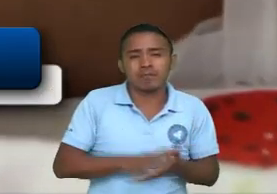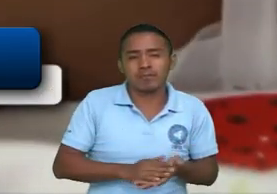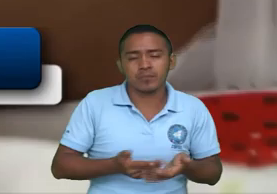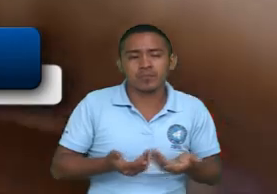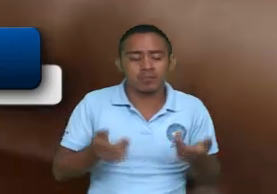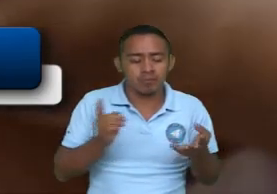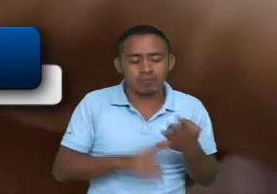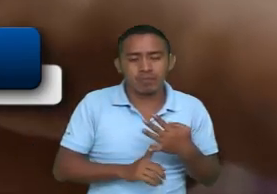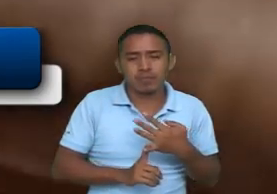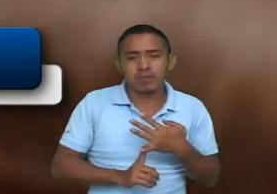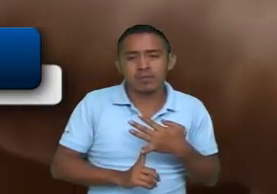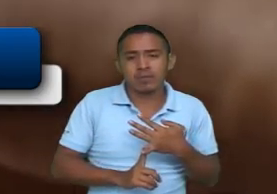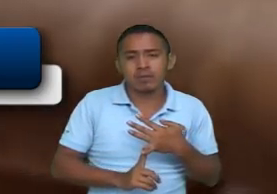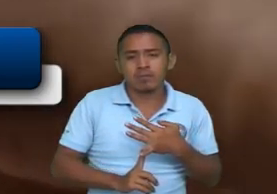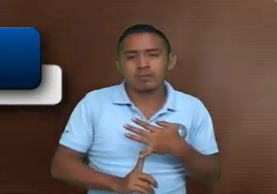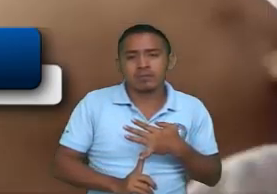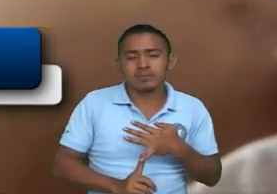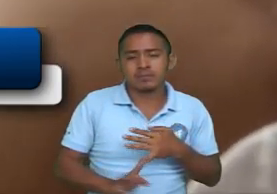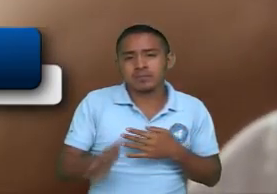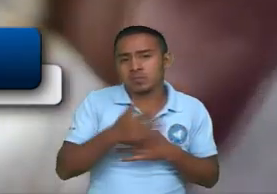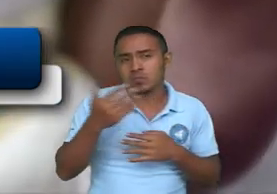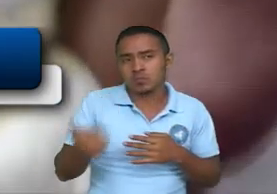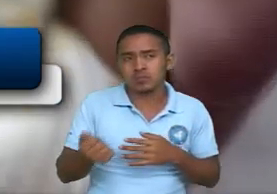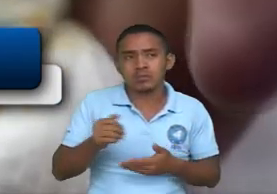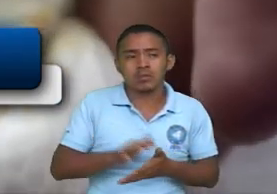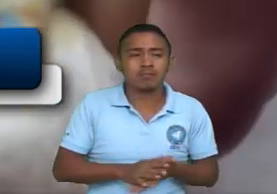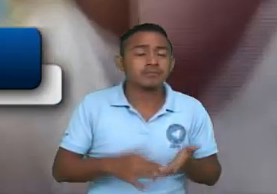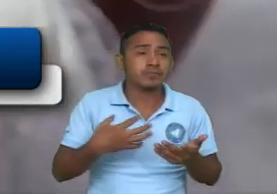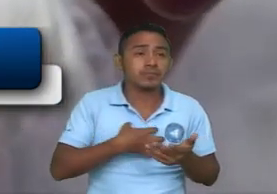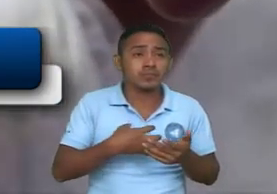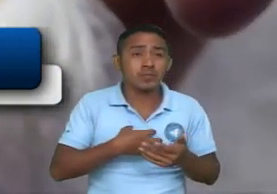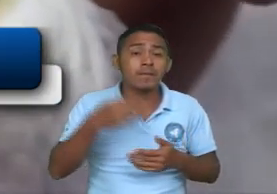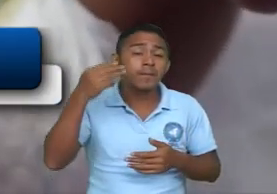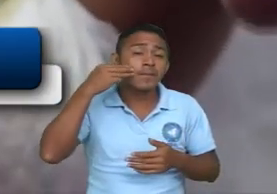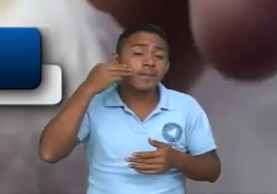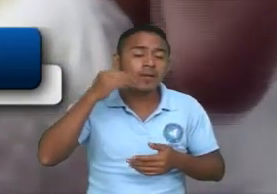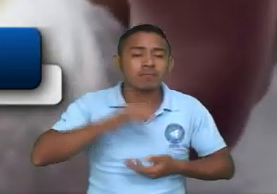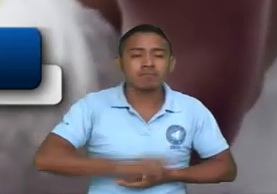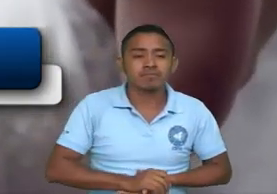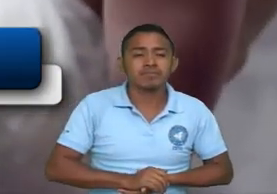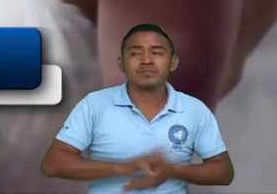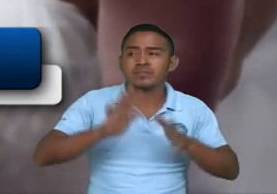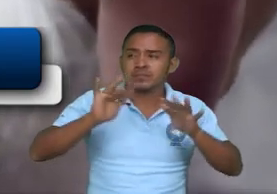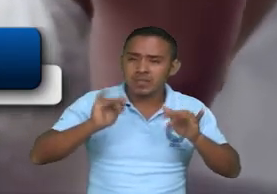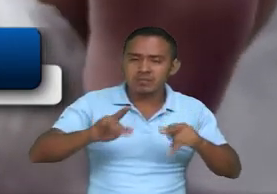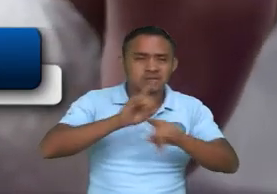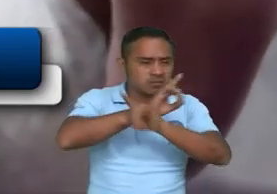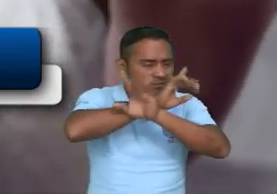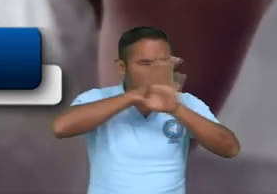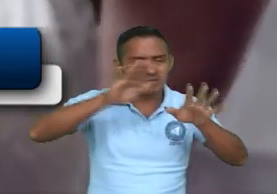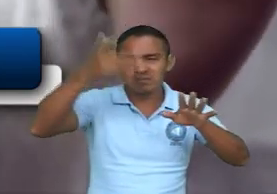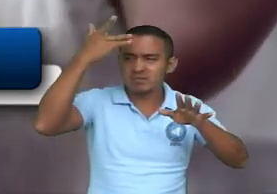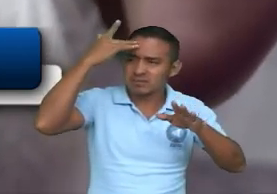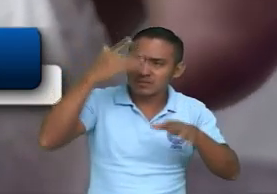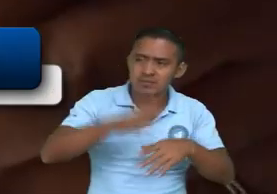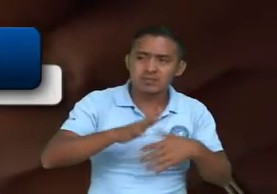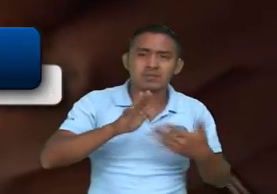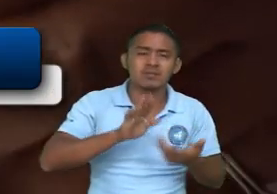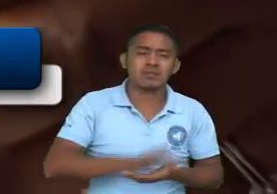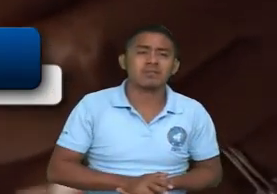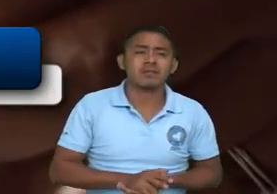desarrollado. Entonces ellos, lo ideal es que estén en temperaturas ambientales que sean confortables, que no sean ni demasiado frías